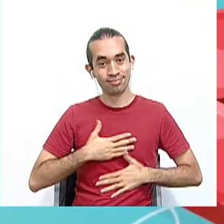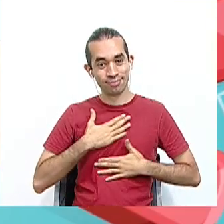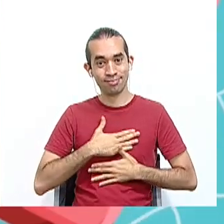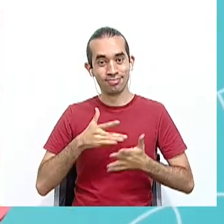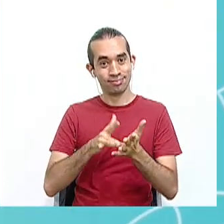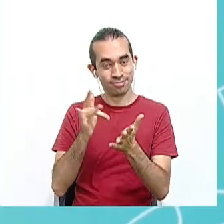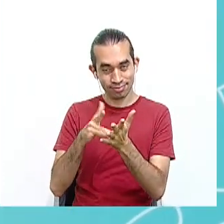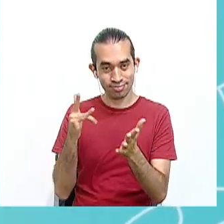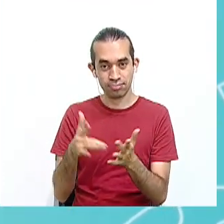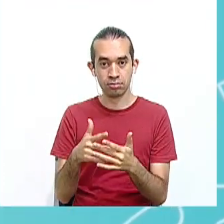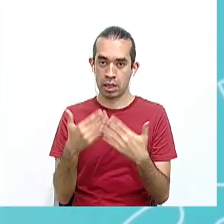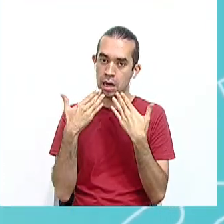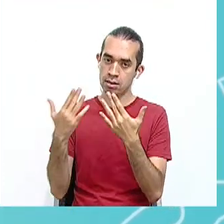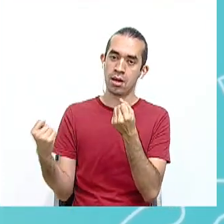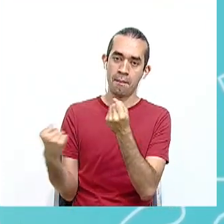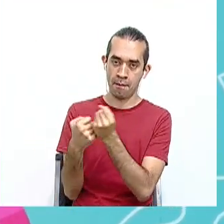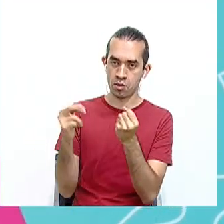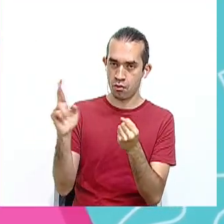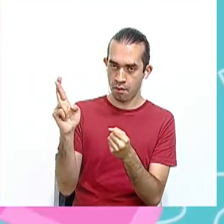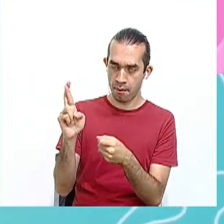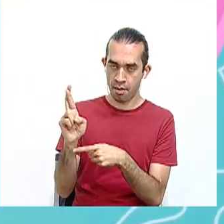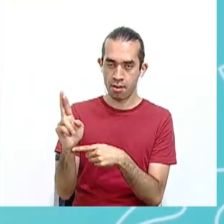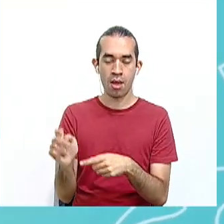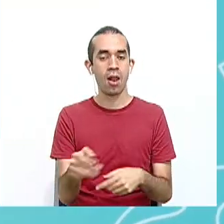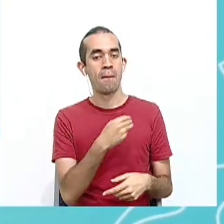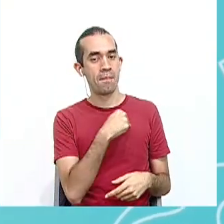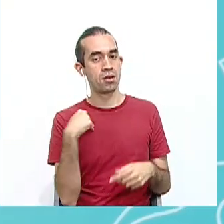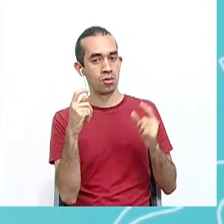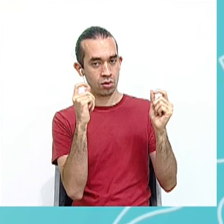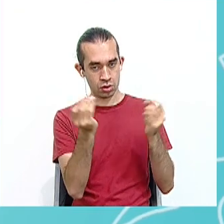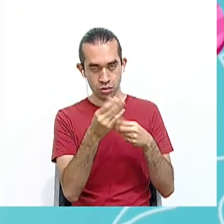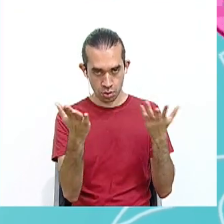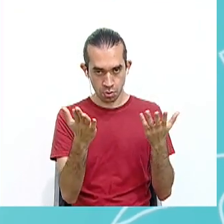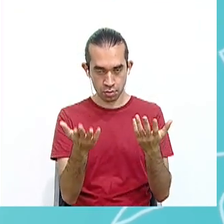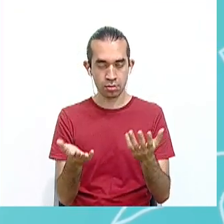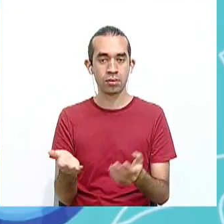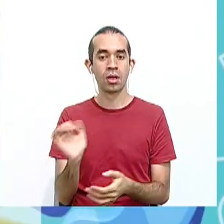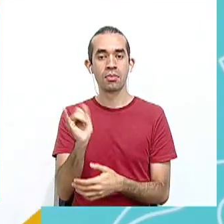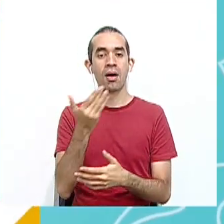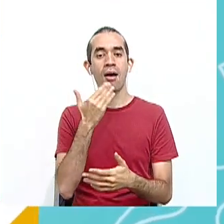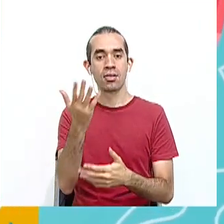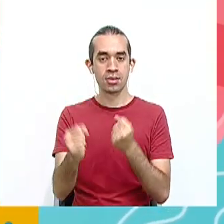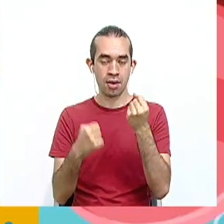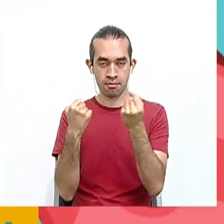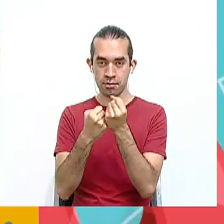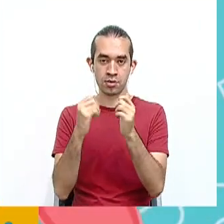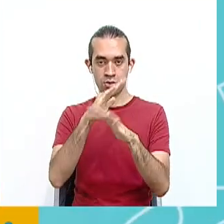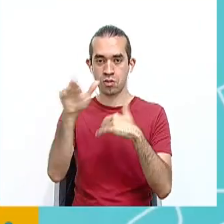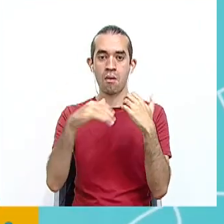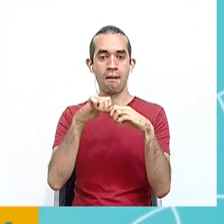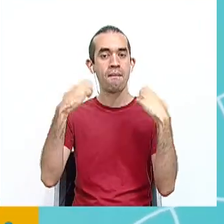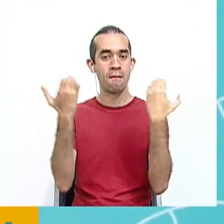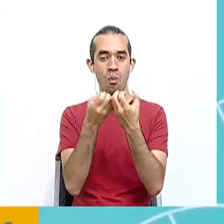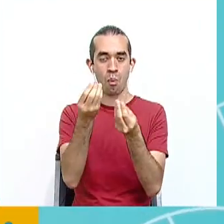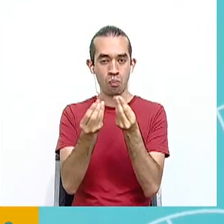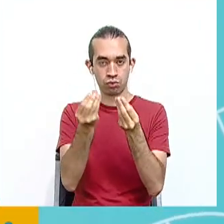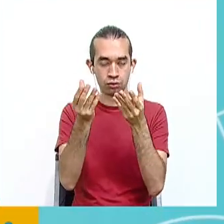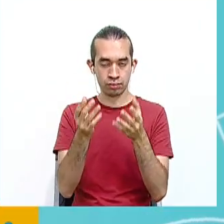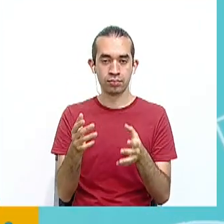gracias al apoyo de Repretel, del Ministerio de Educación Pública y también gracias al apoyo de todo nuestro equipo de producción.